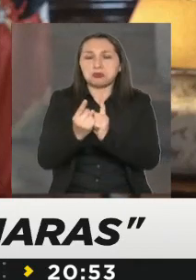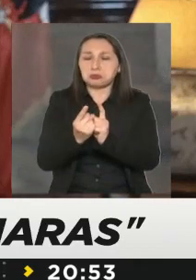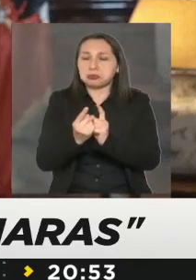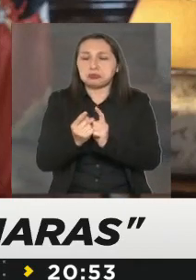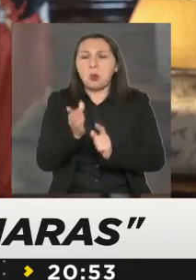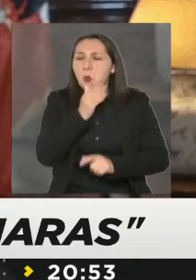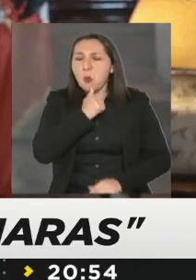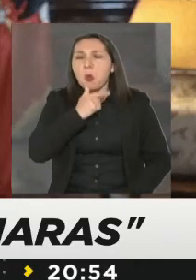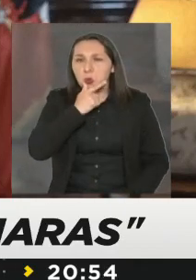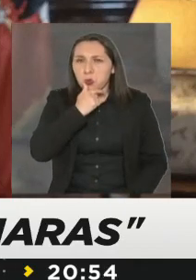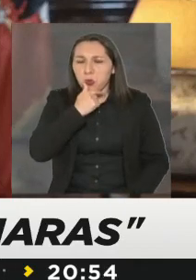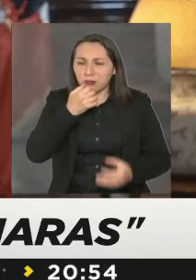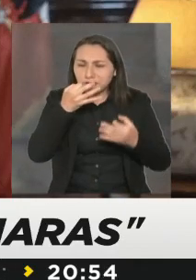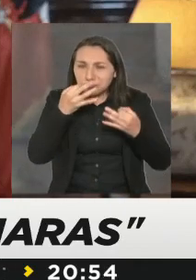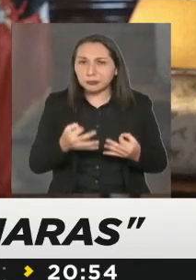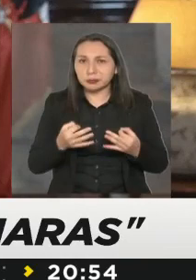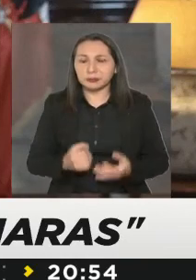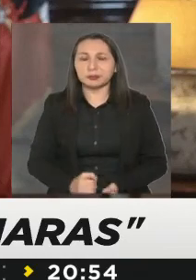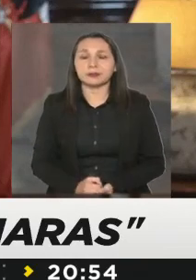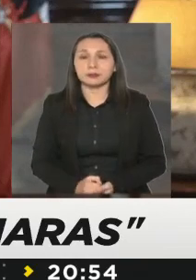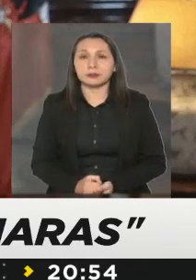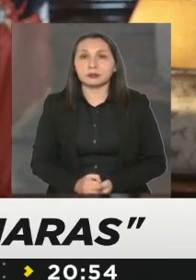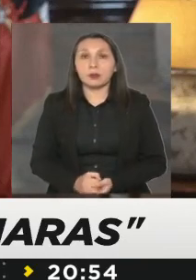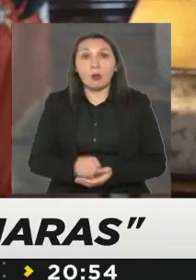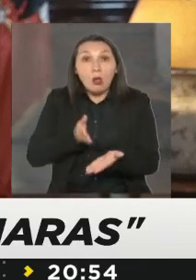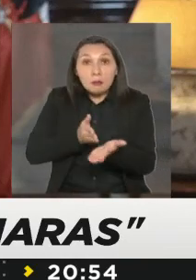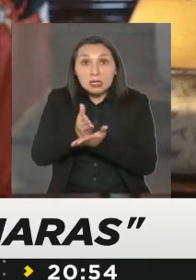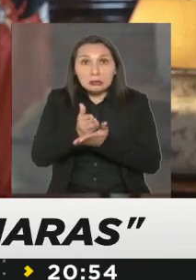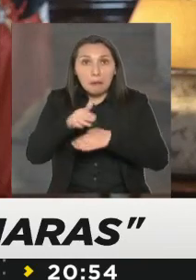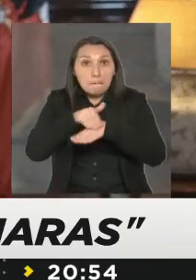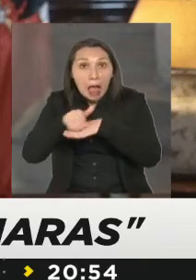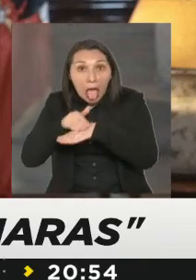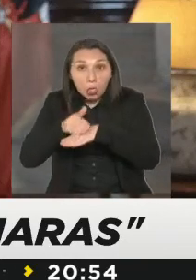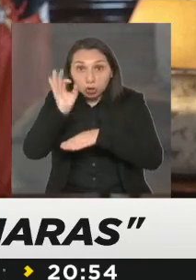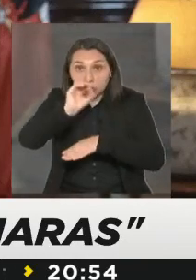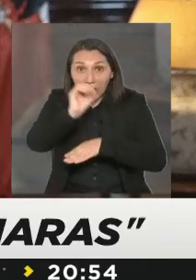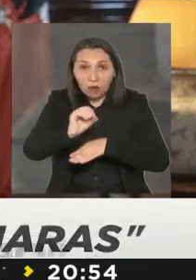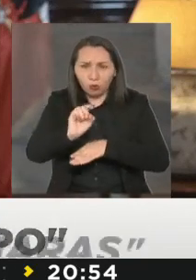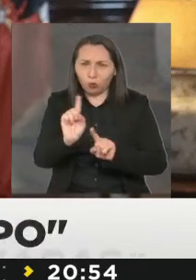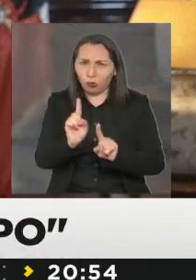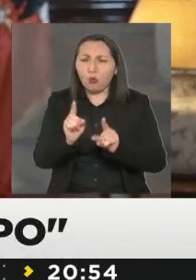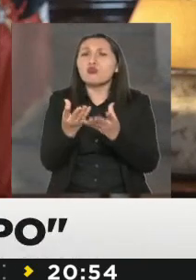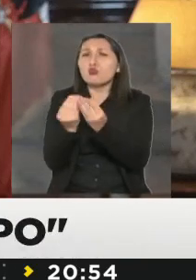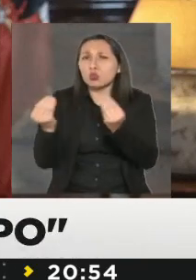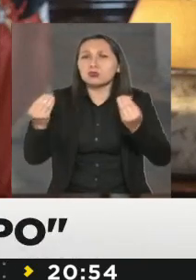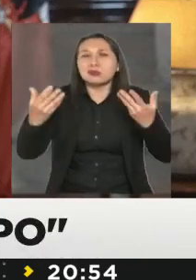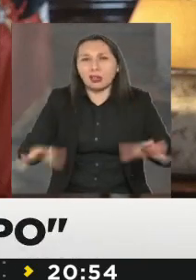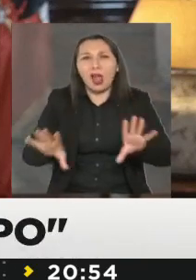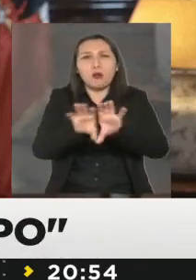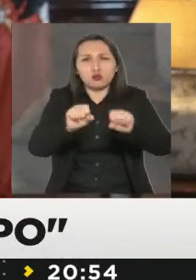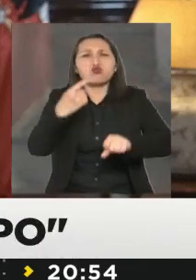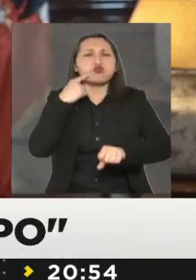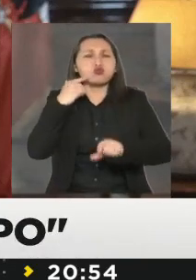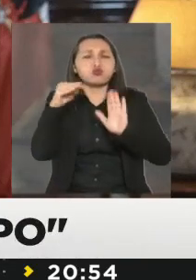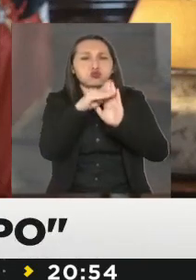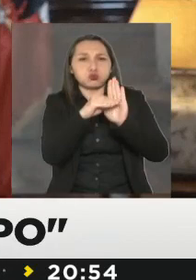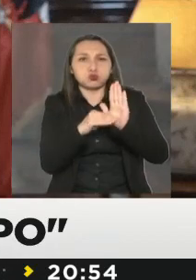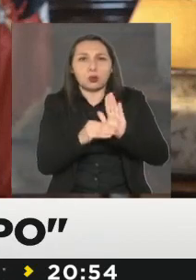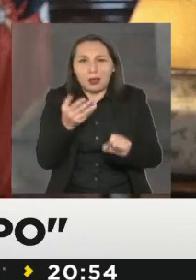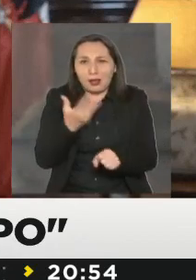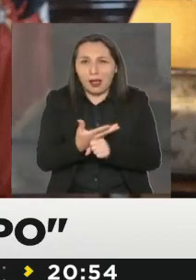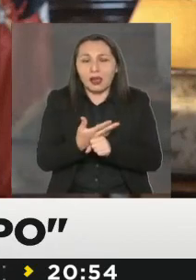tengo ninguna duda de ello y no partimos de cero son muchos los acuerdos que hoy día tenemos